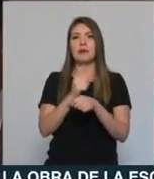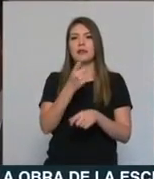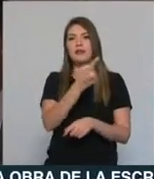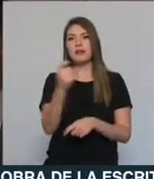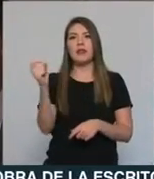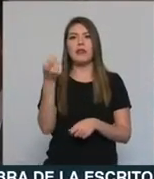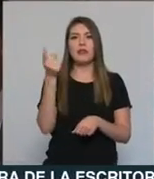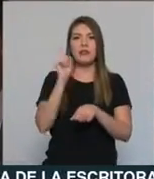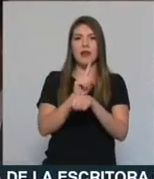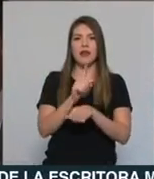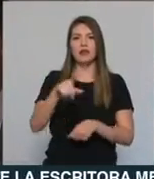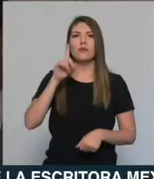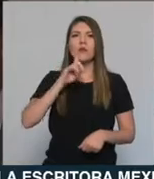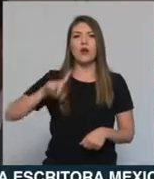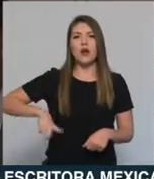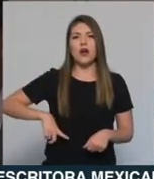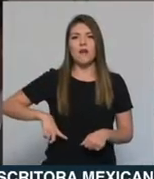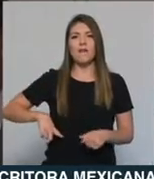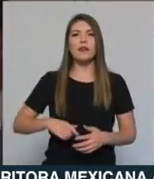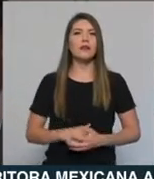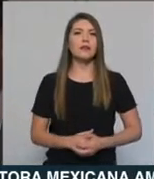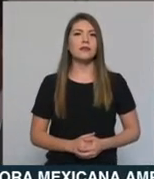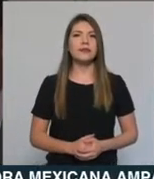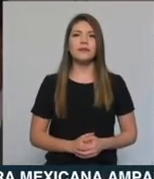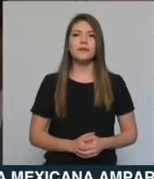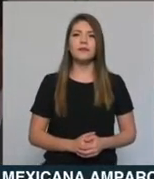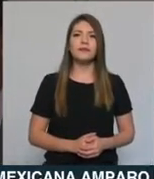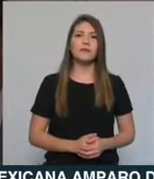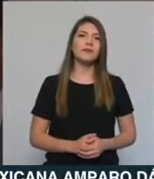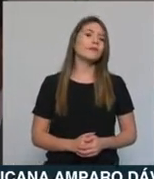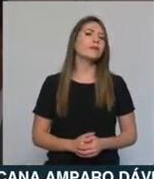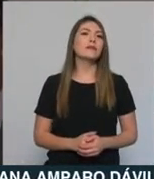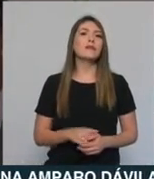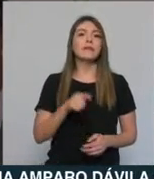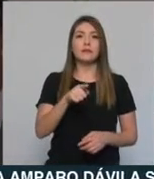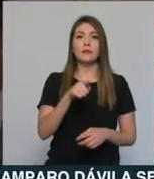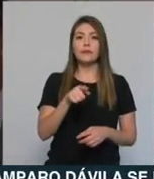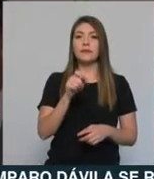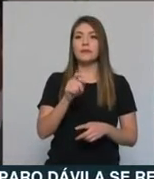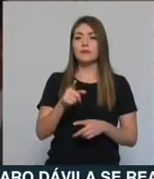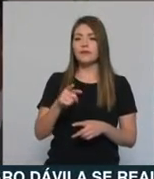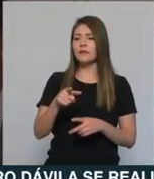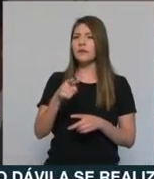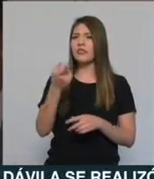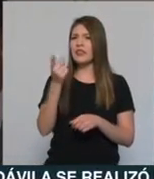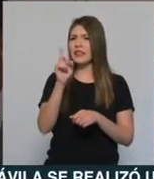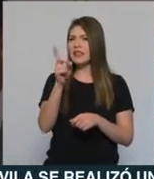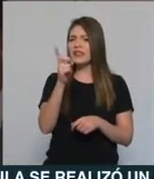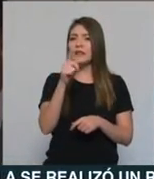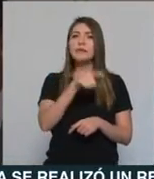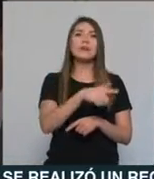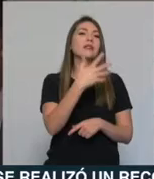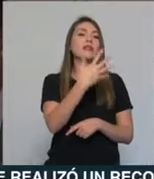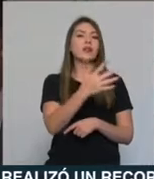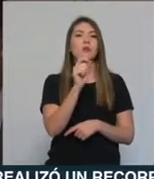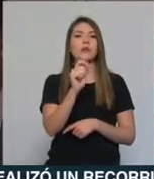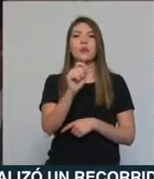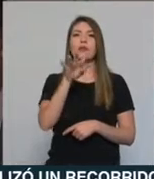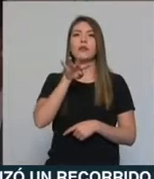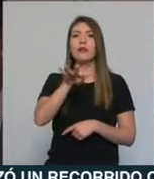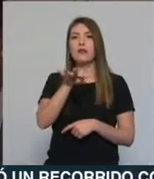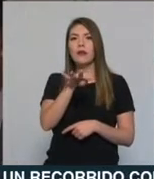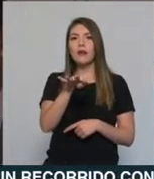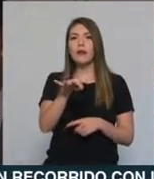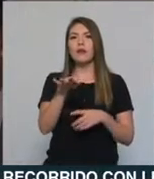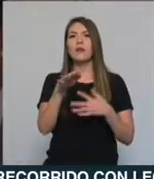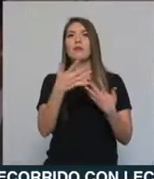doloso, increíblemente, el promedio diario en diciembre fue de 5.19. Solo para que tengan